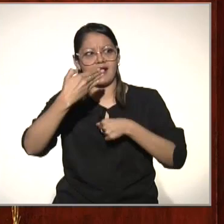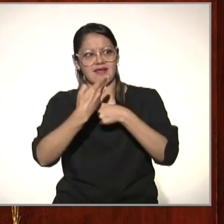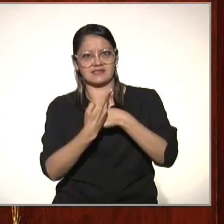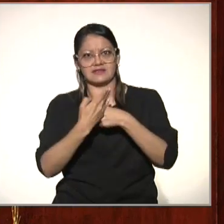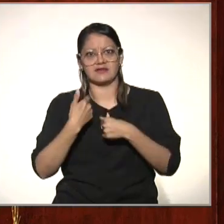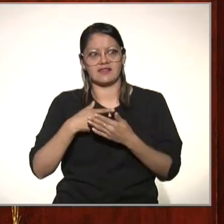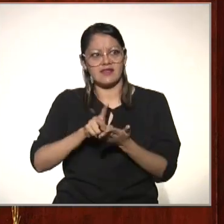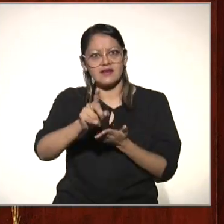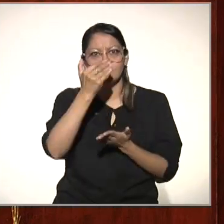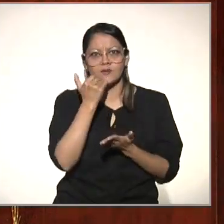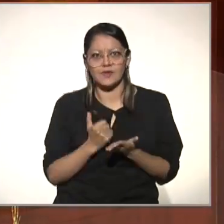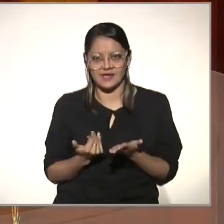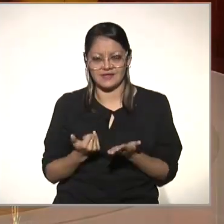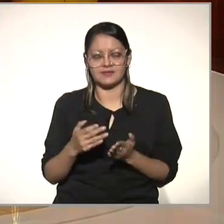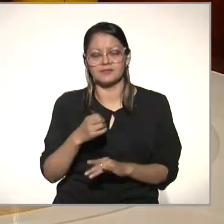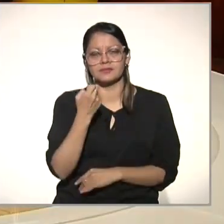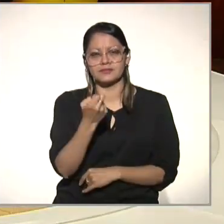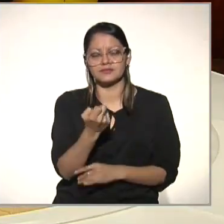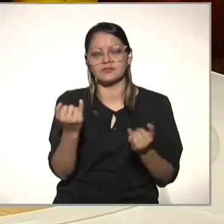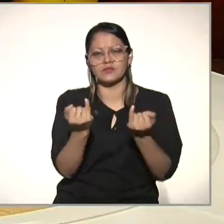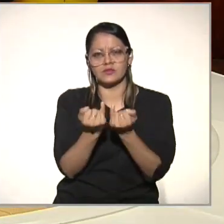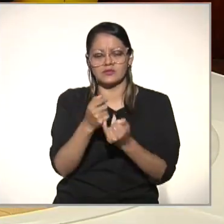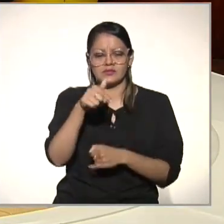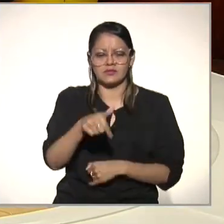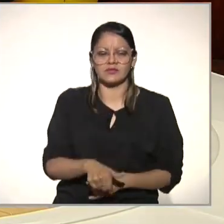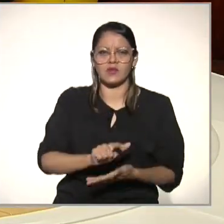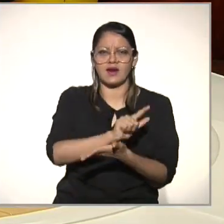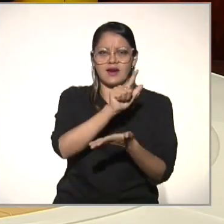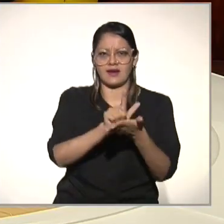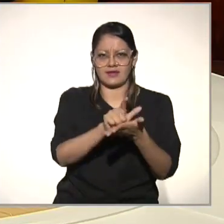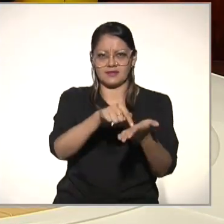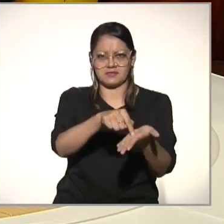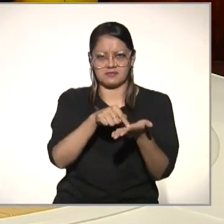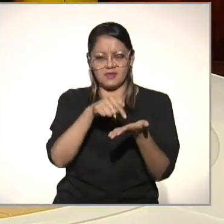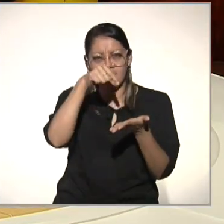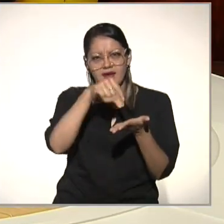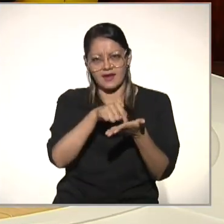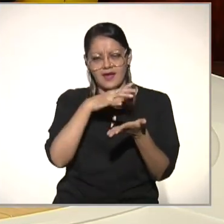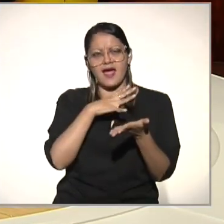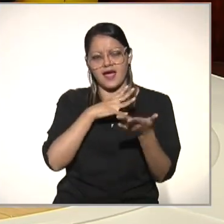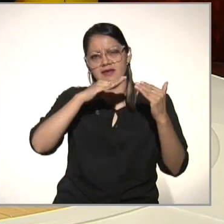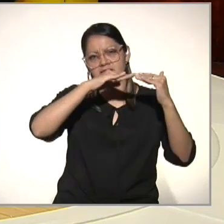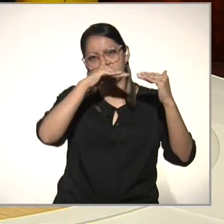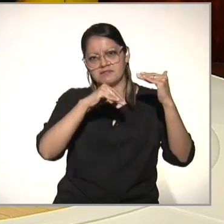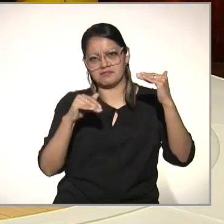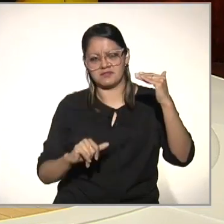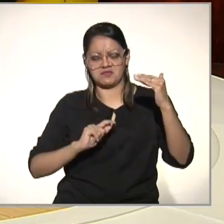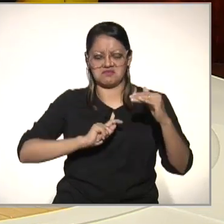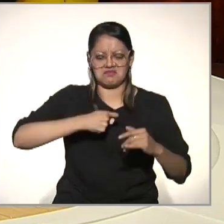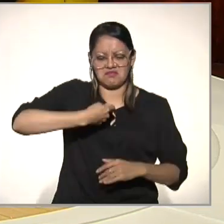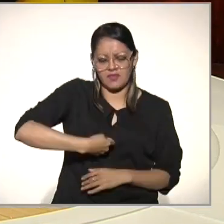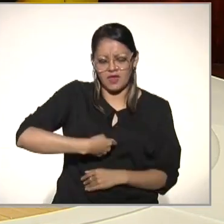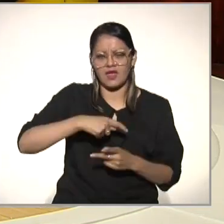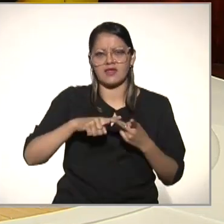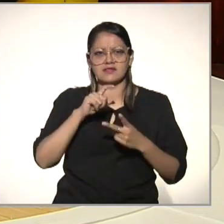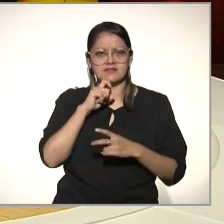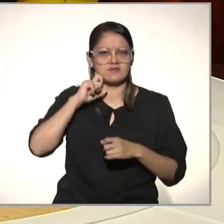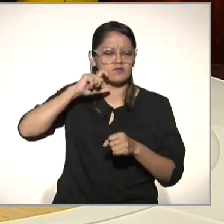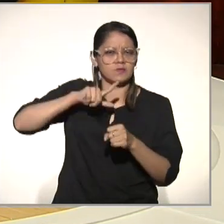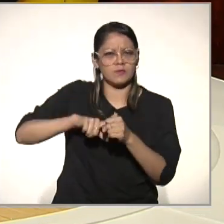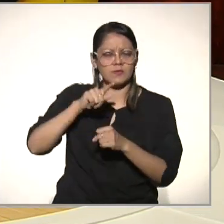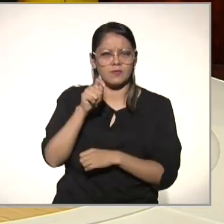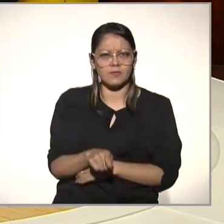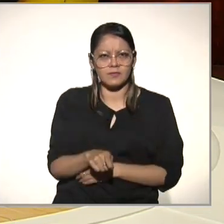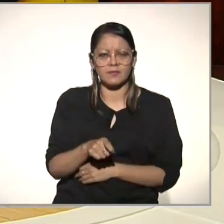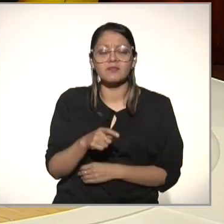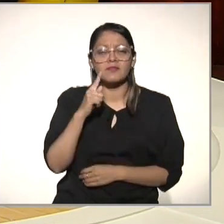Entonces, en este parámetro, en este marco normativo, donde hay jerarquías de identidad de género y de sexualidad,